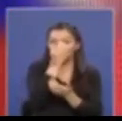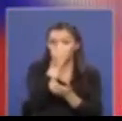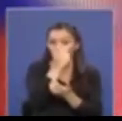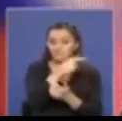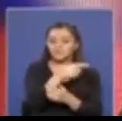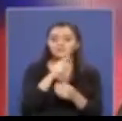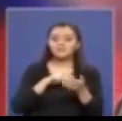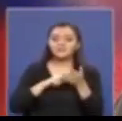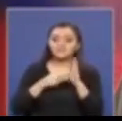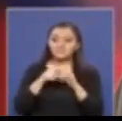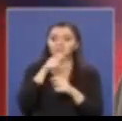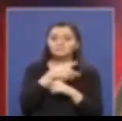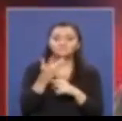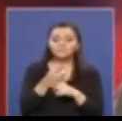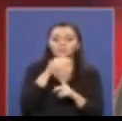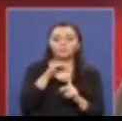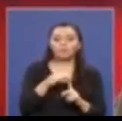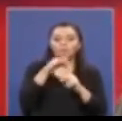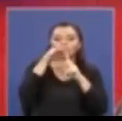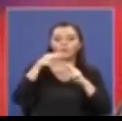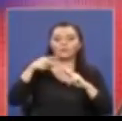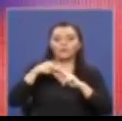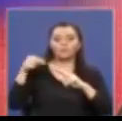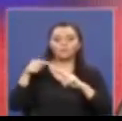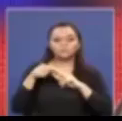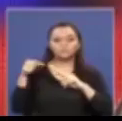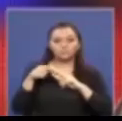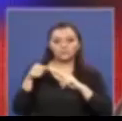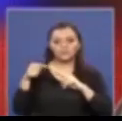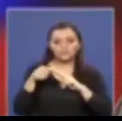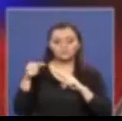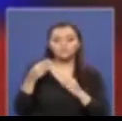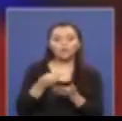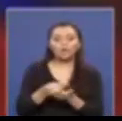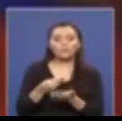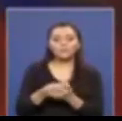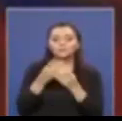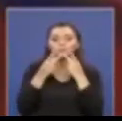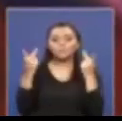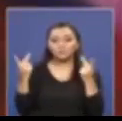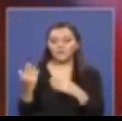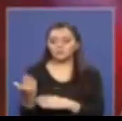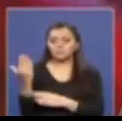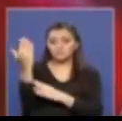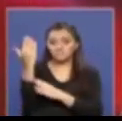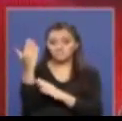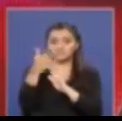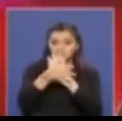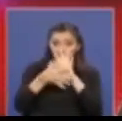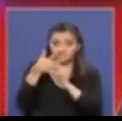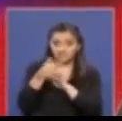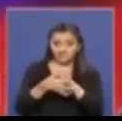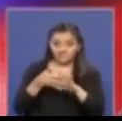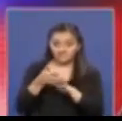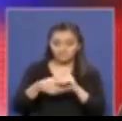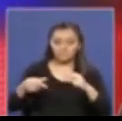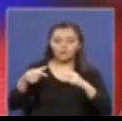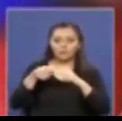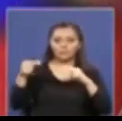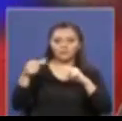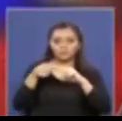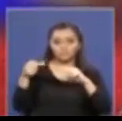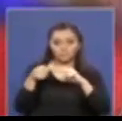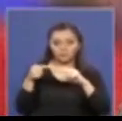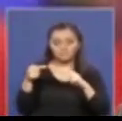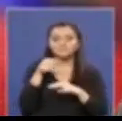de contratos para los transportistas del Carchi. Entonces, compañeros, insisto, no podemos resolver todo, no podemos hacer milagros, pero